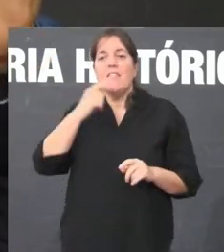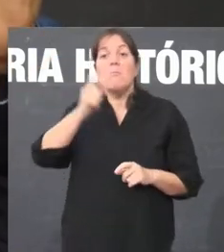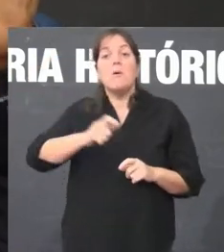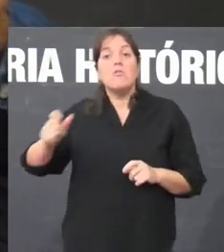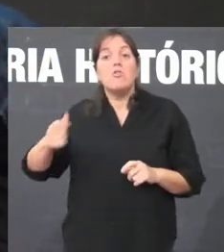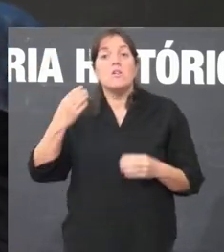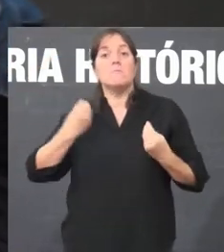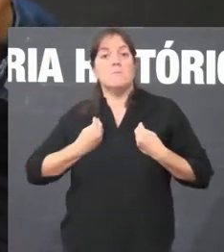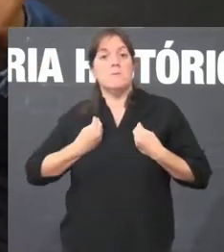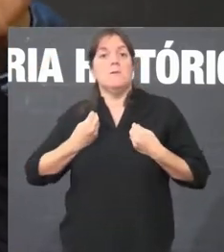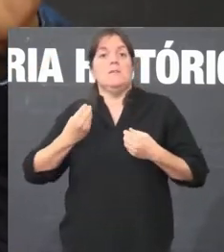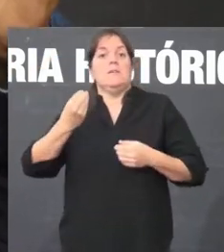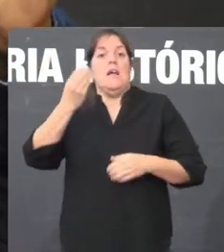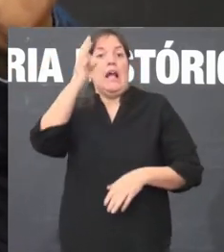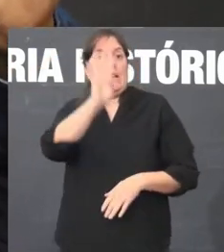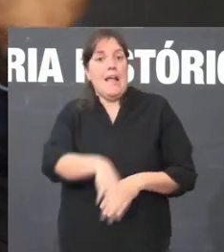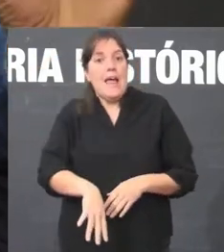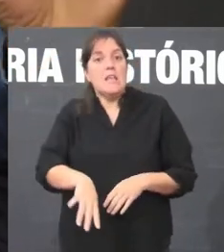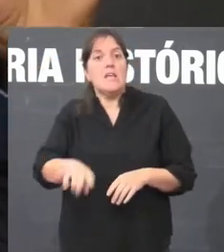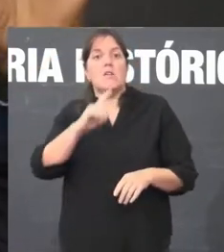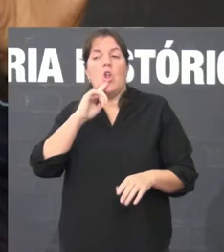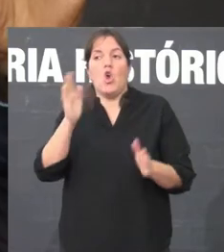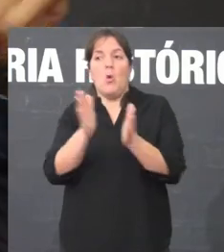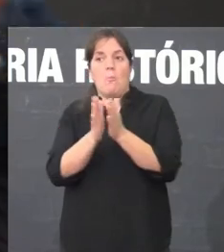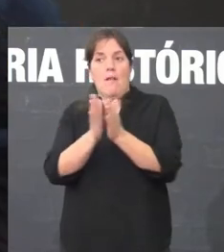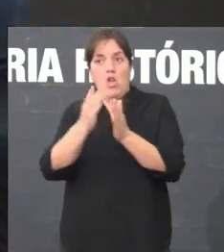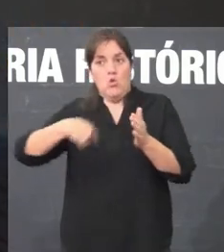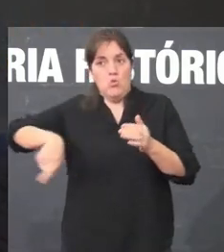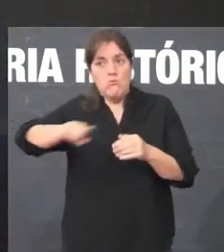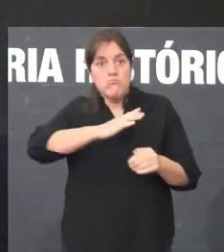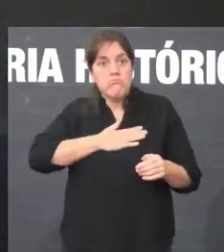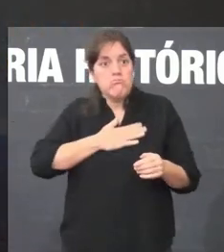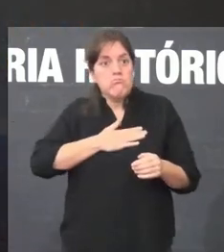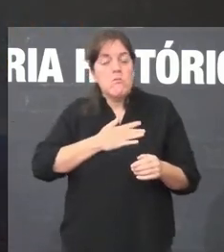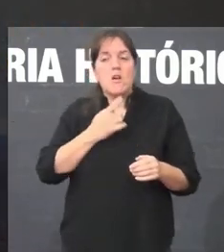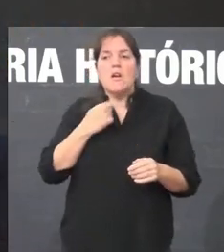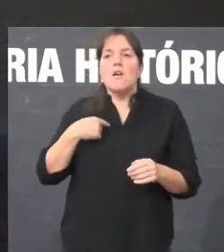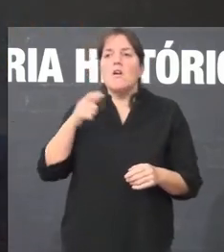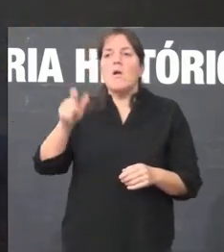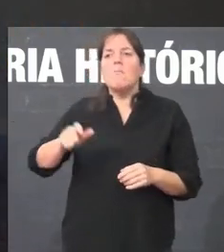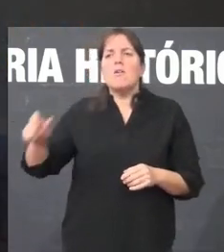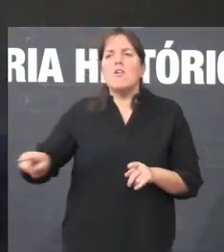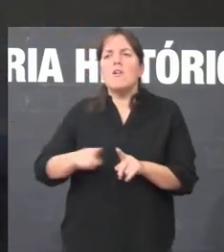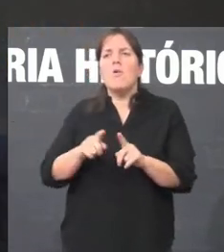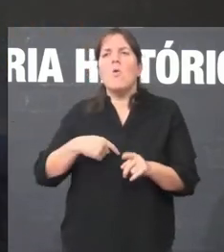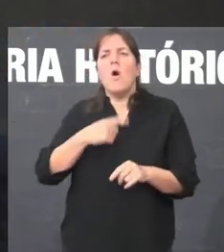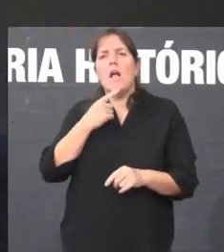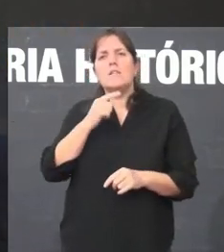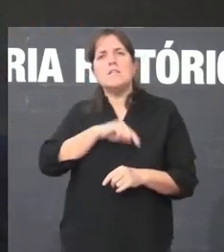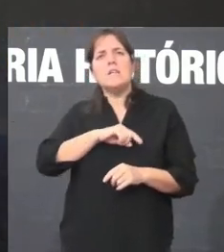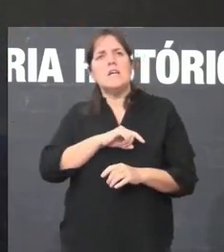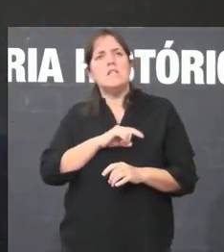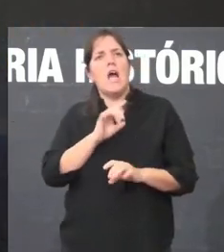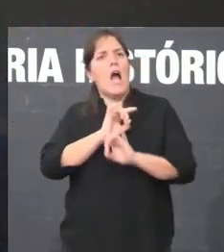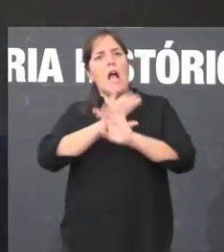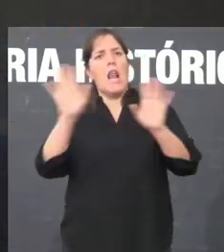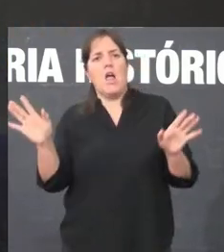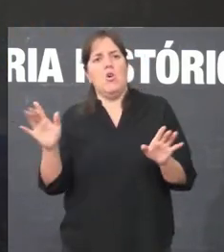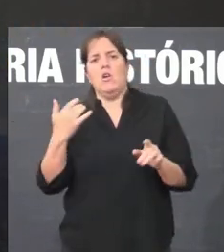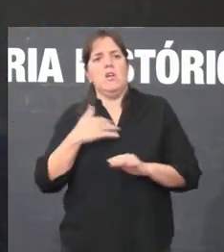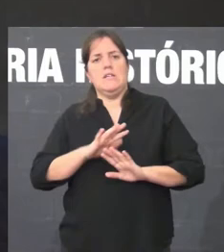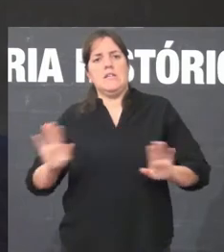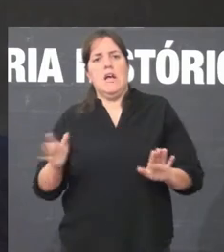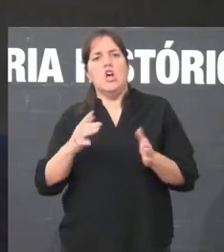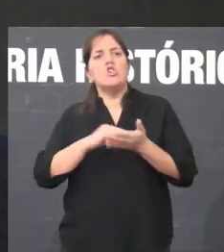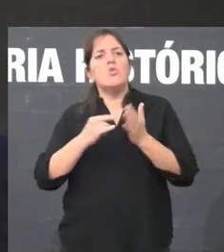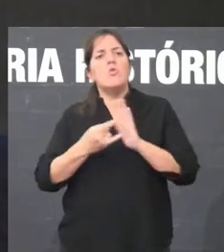catalanes, aquellos compatriotas nuestros que todavía no tienen claro que la solución